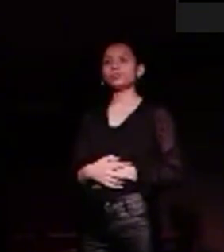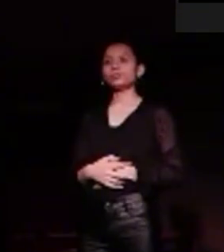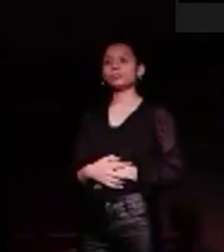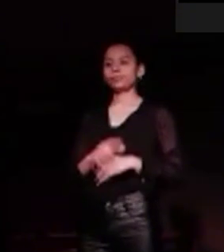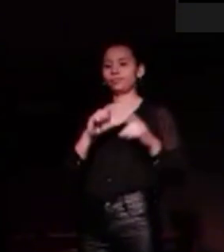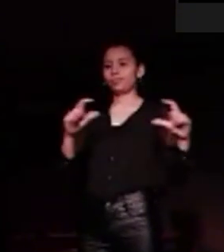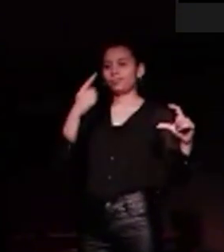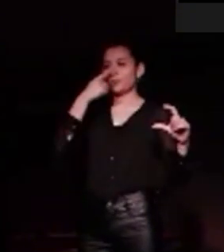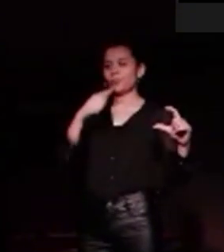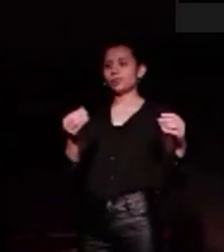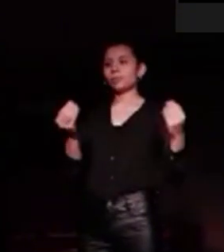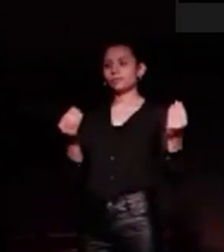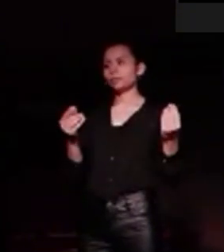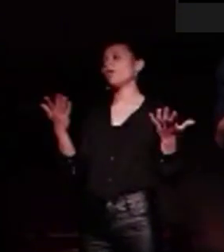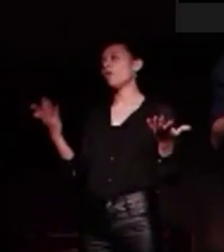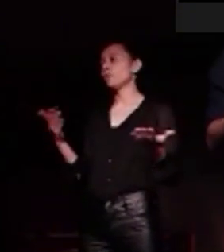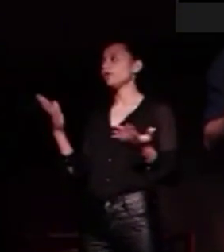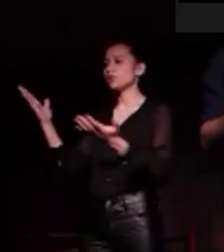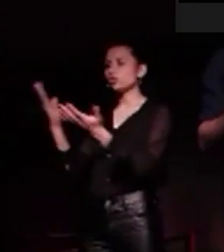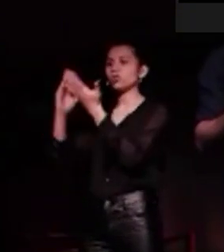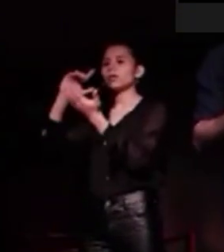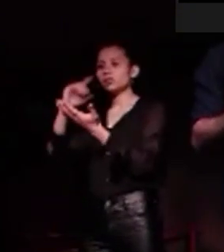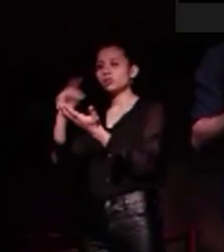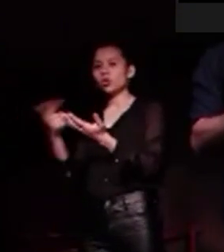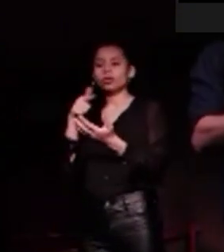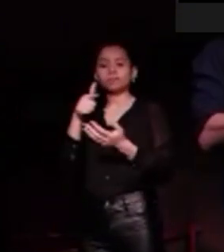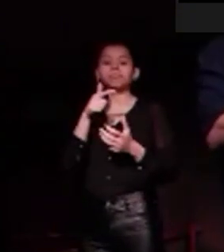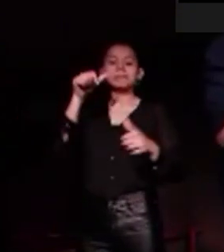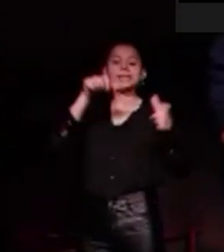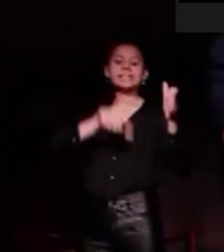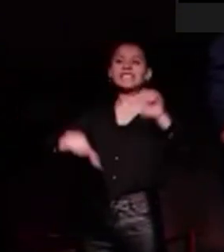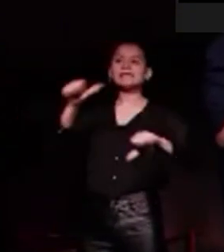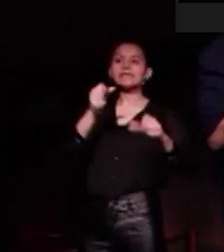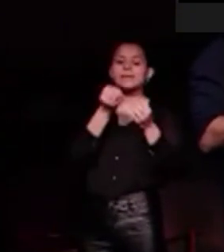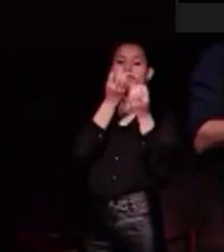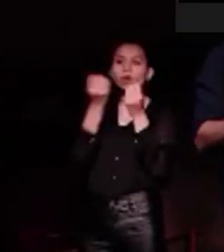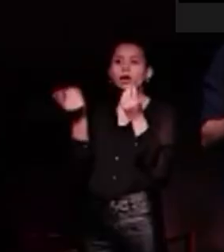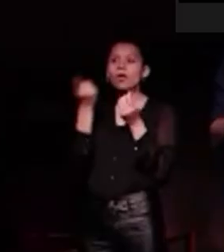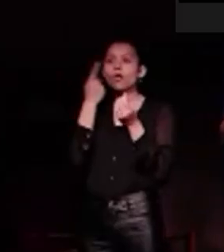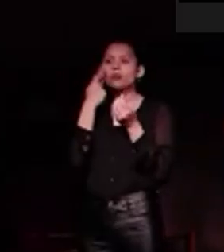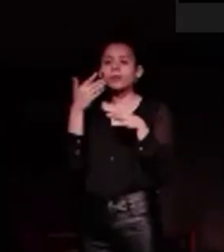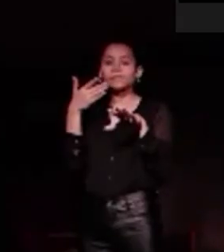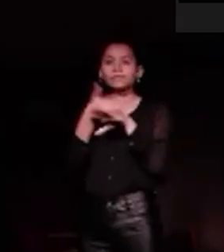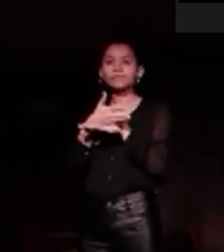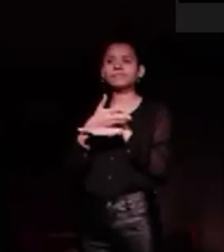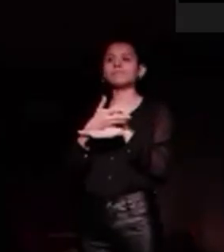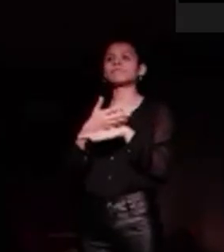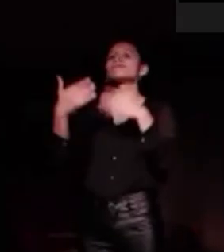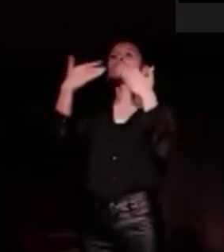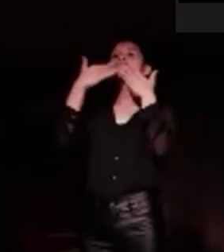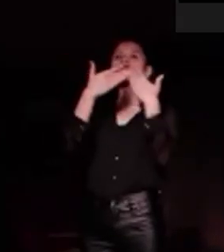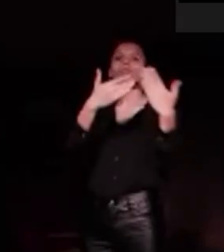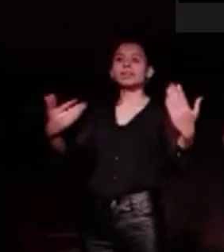personas sordas accedan al campo también de las ciencias naturales y exactas. Les agradezco muchísimo por su